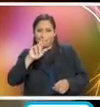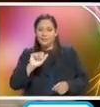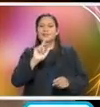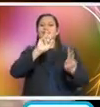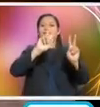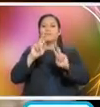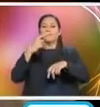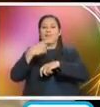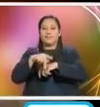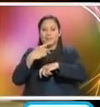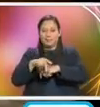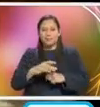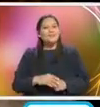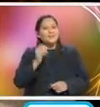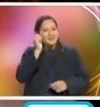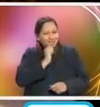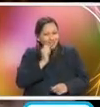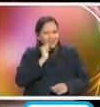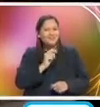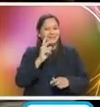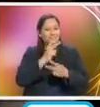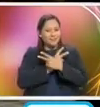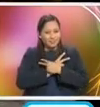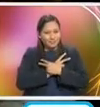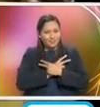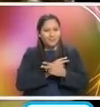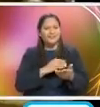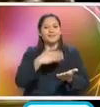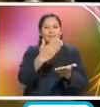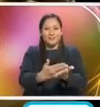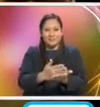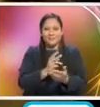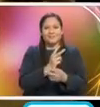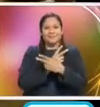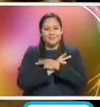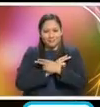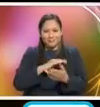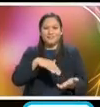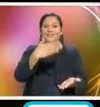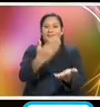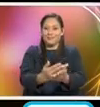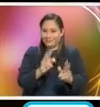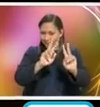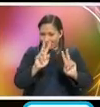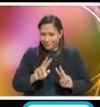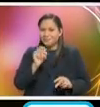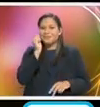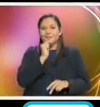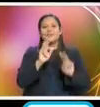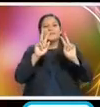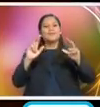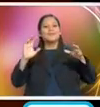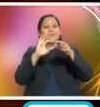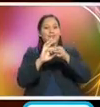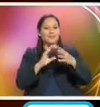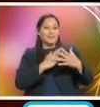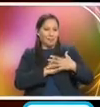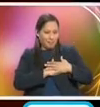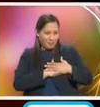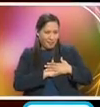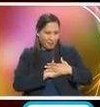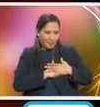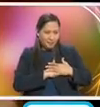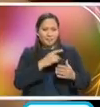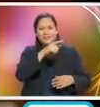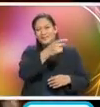Peligroso. Y ya es como cada verano, de cada época hay un referente. Hay un referente, sí. Pero todo tiene que ver con el amor, ¿no? Exacto, pero además es un amor un poquito